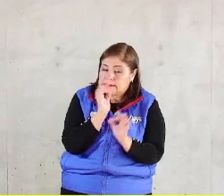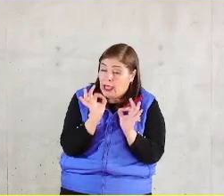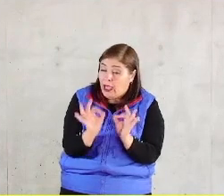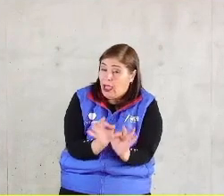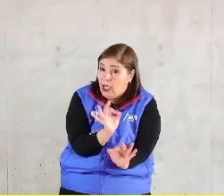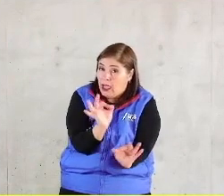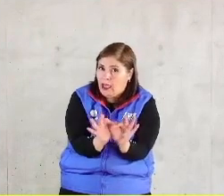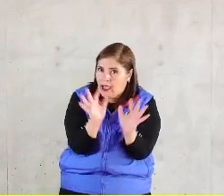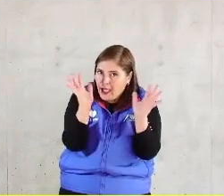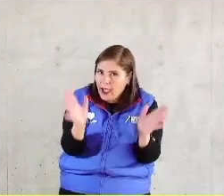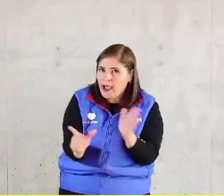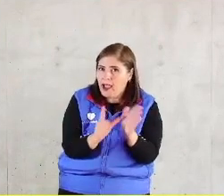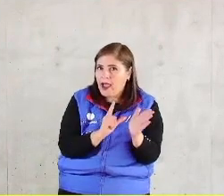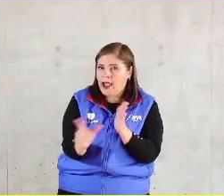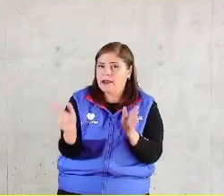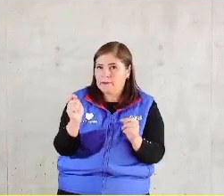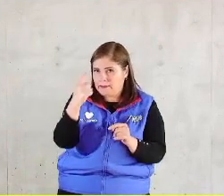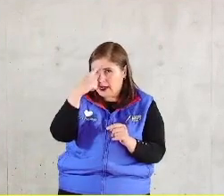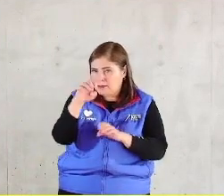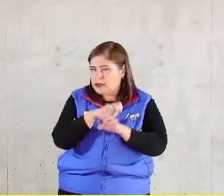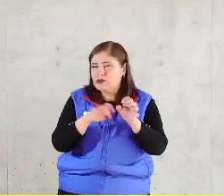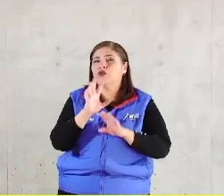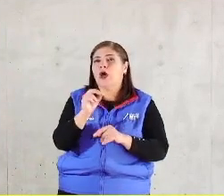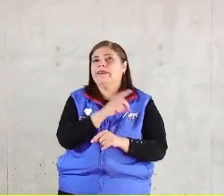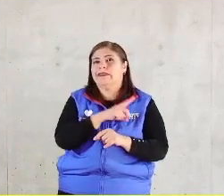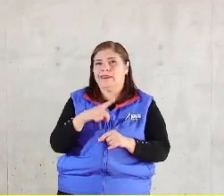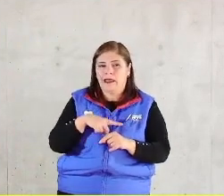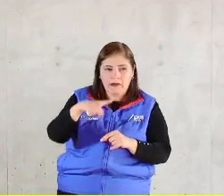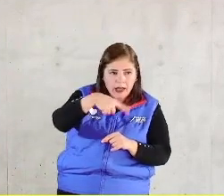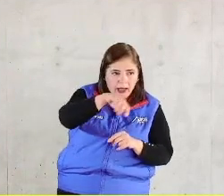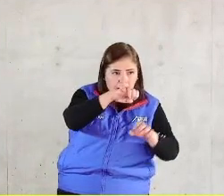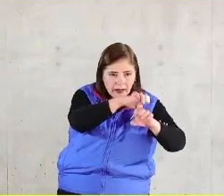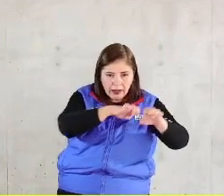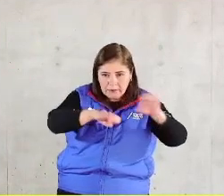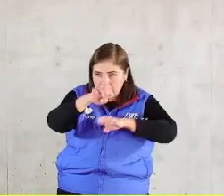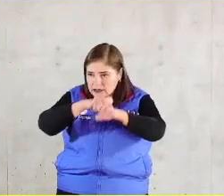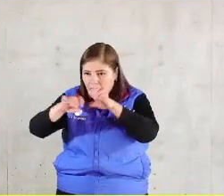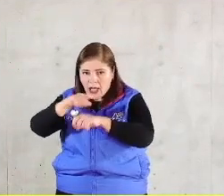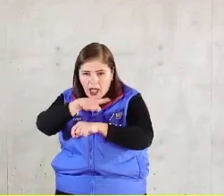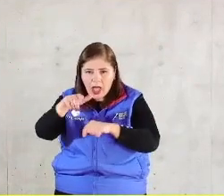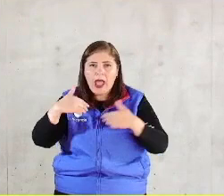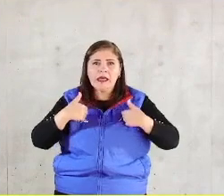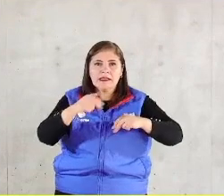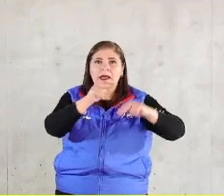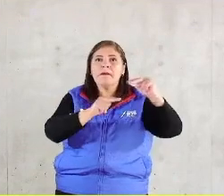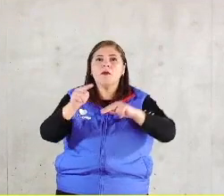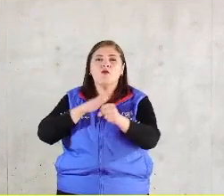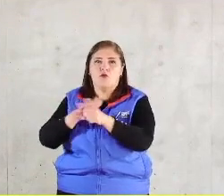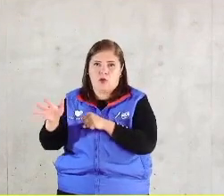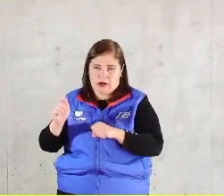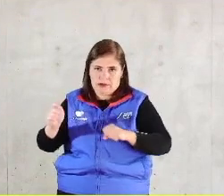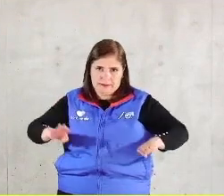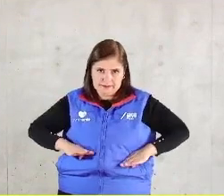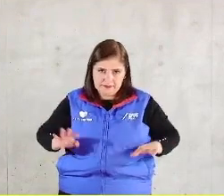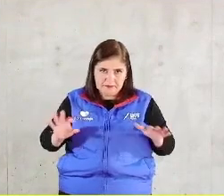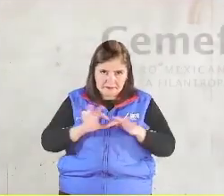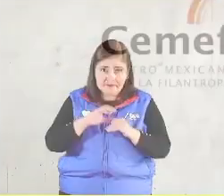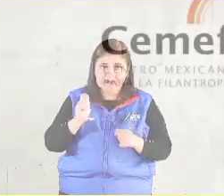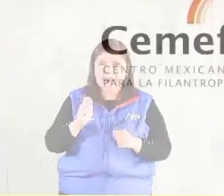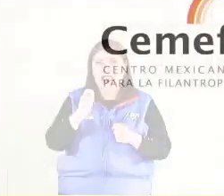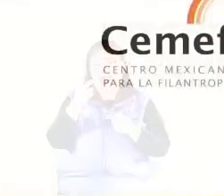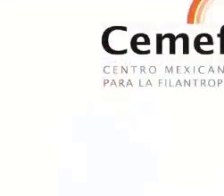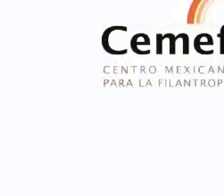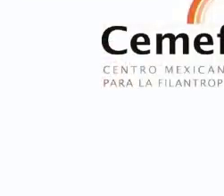listos en esa fase para todas las empresas y tenemos que ayudarlas a entender primero su nivel. Bueno, con eso son las preguntas frecuentes